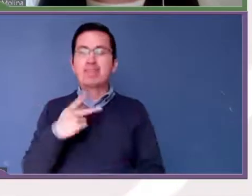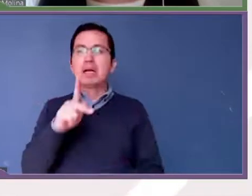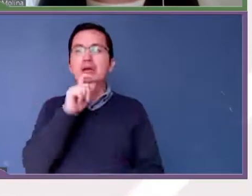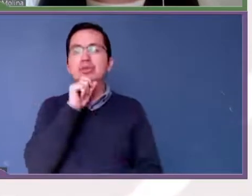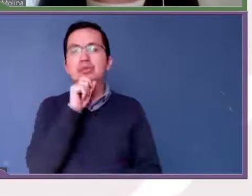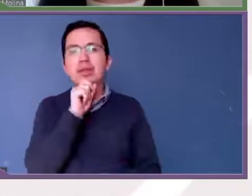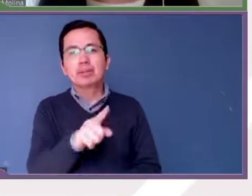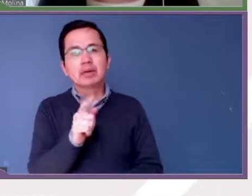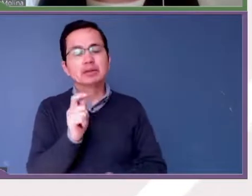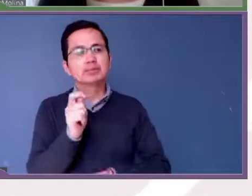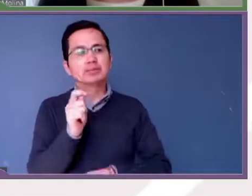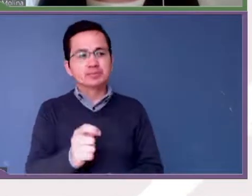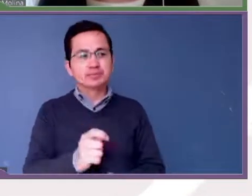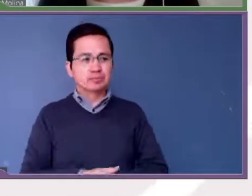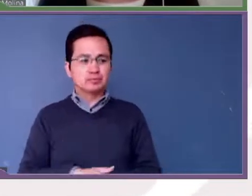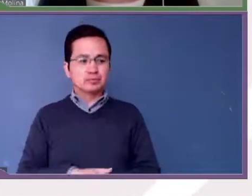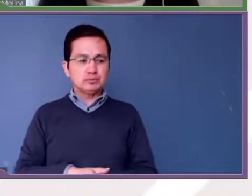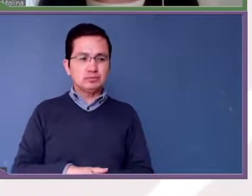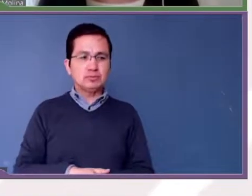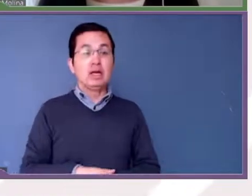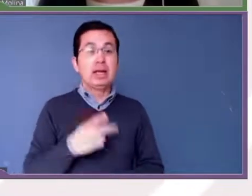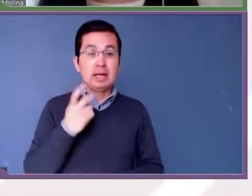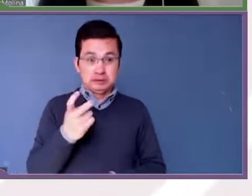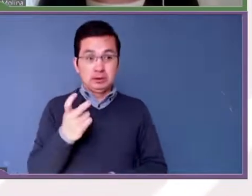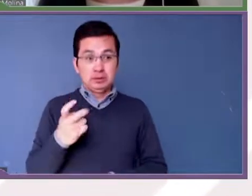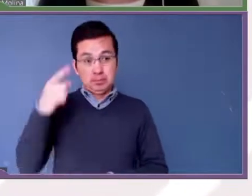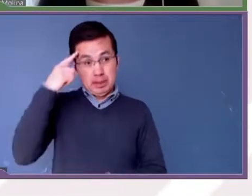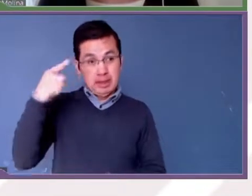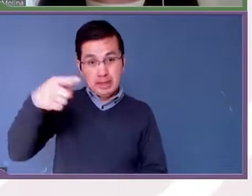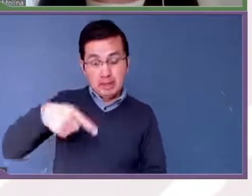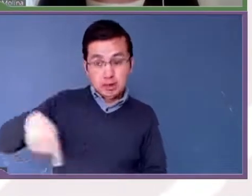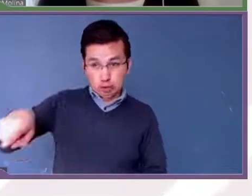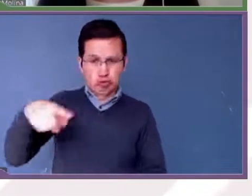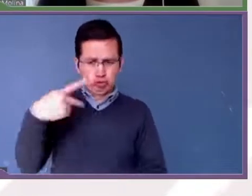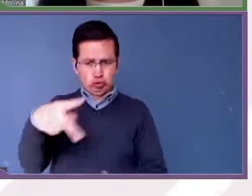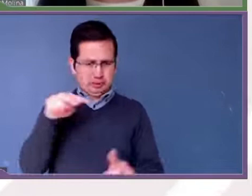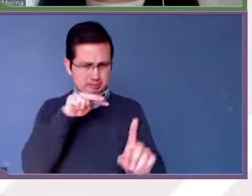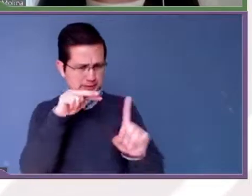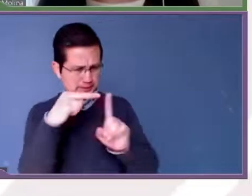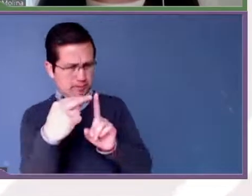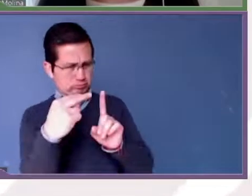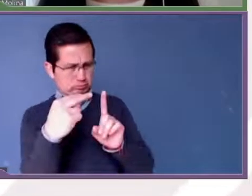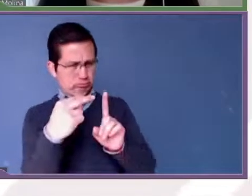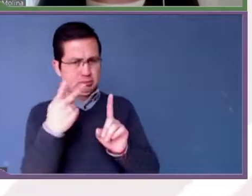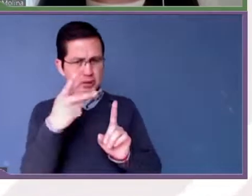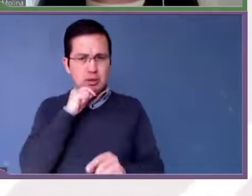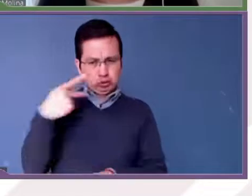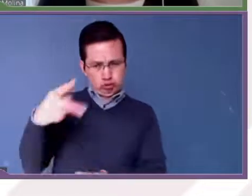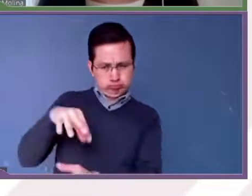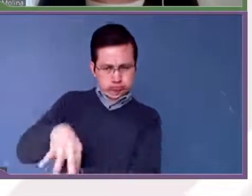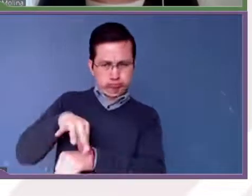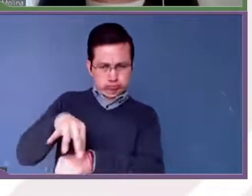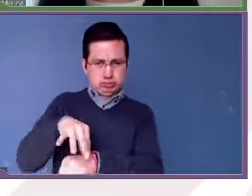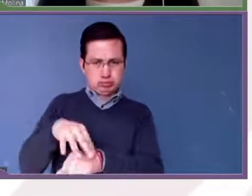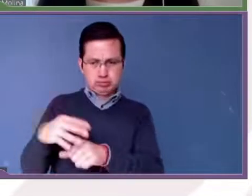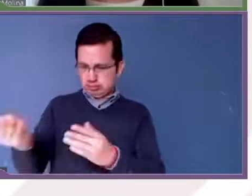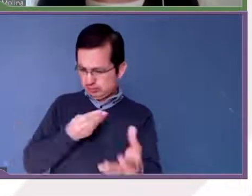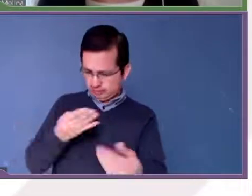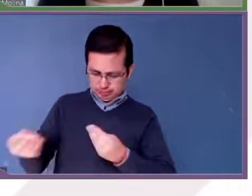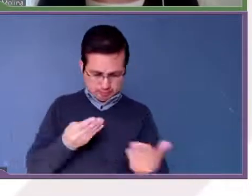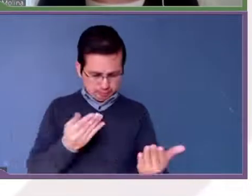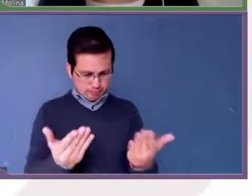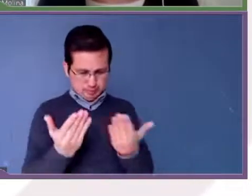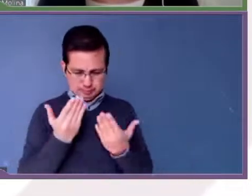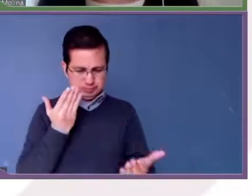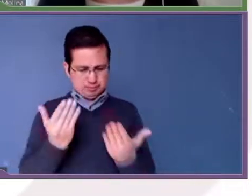entre estos datos de percepción y de testimonios versus lo que realmente recibimos, ¿cierto? Lo que la institución